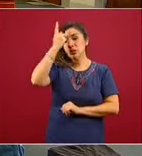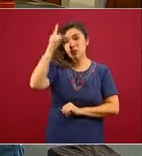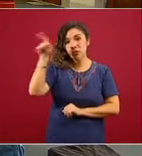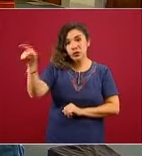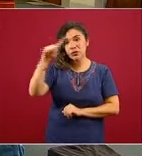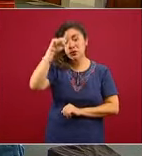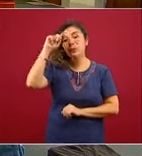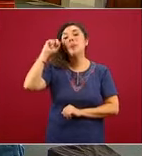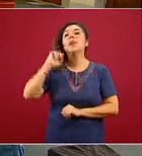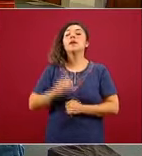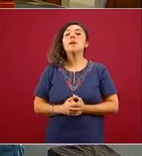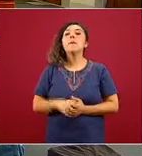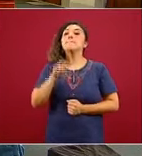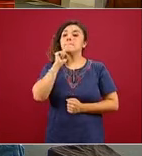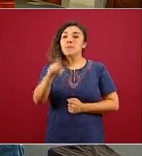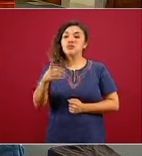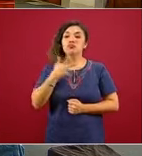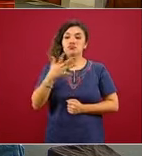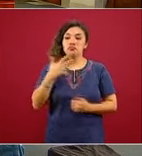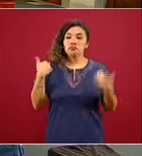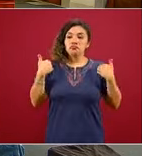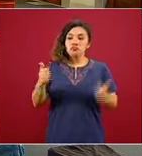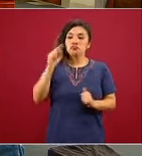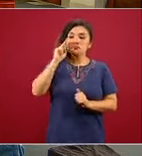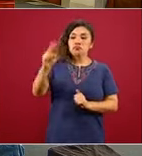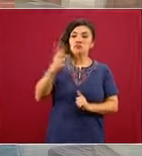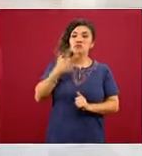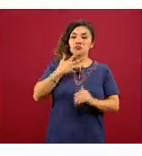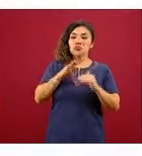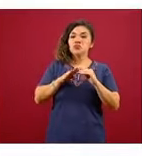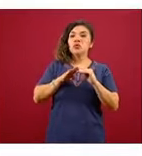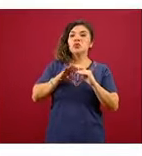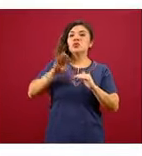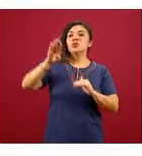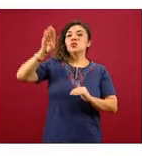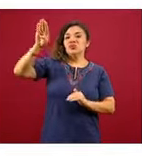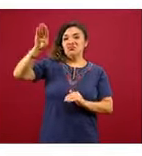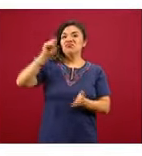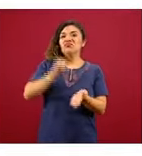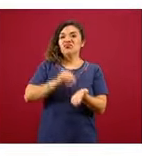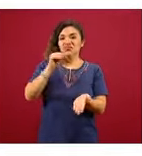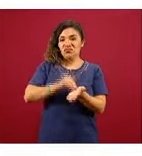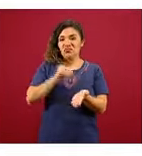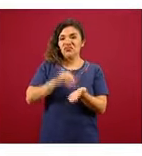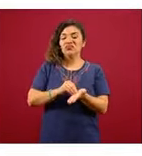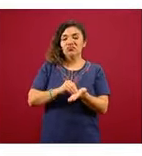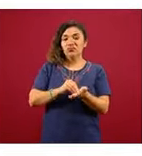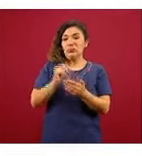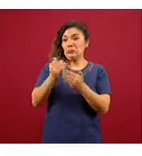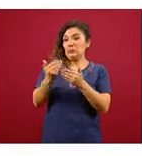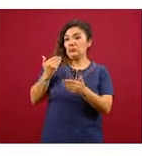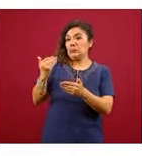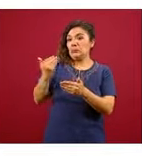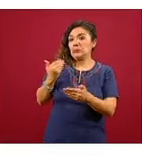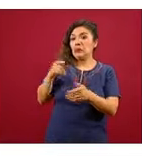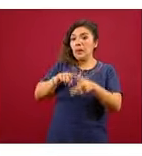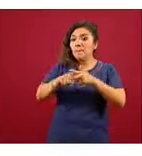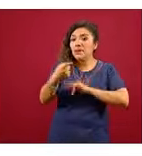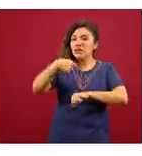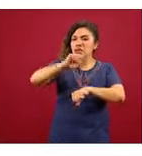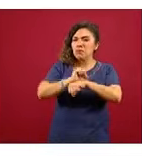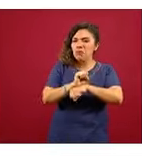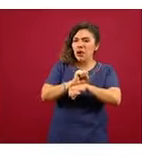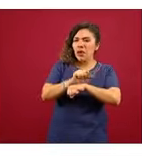Potosí. Aquí también tenemos una clara tendencia ascendente, inclusive un poco más reciente, con transmisión que inicia en la